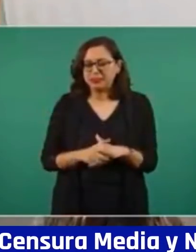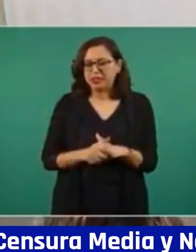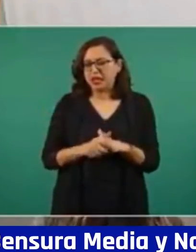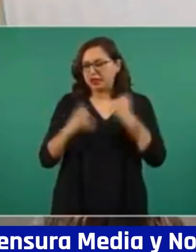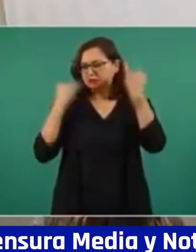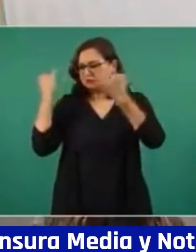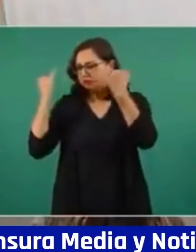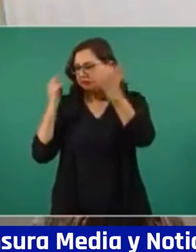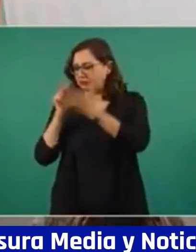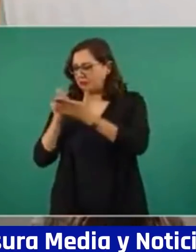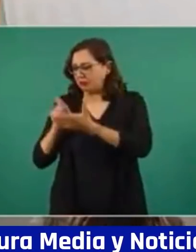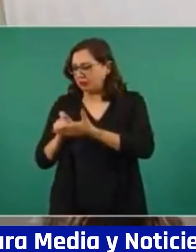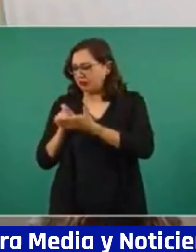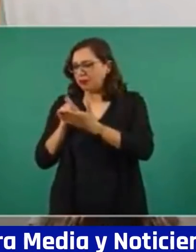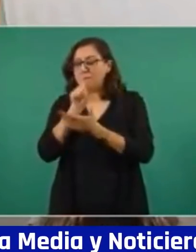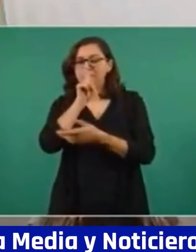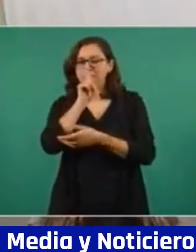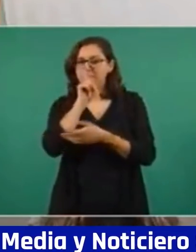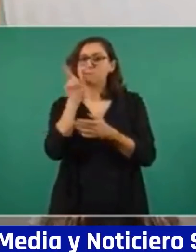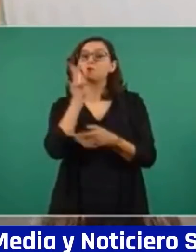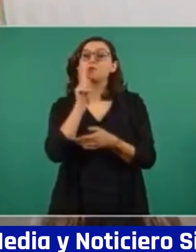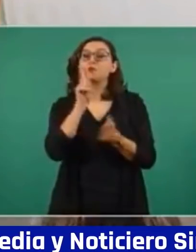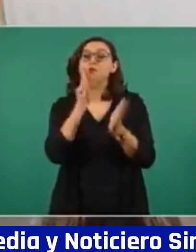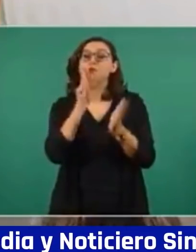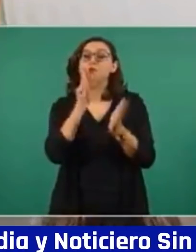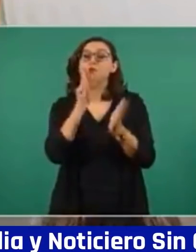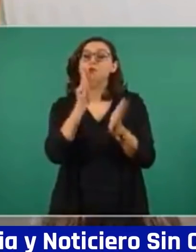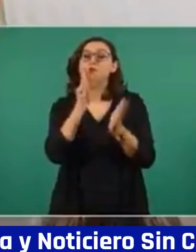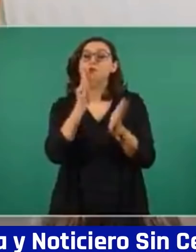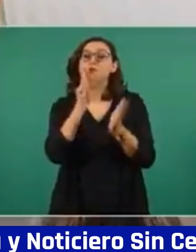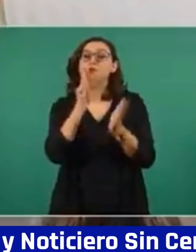imaginando, no, pruebas.